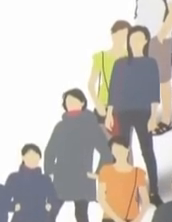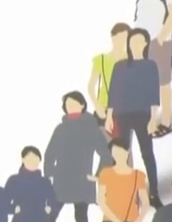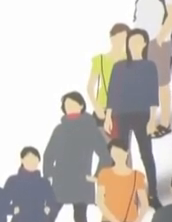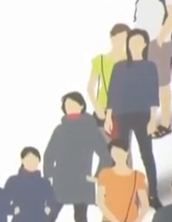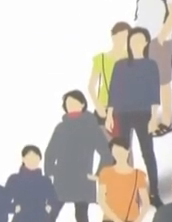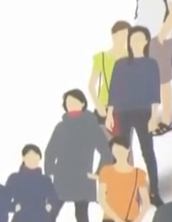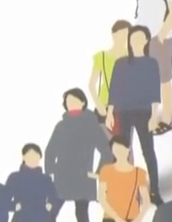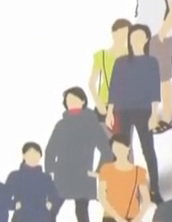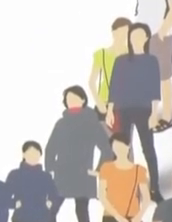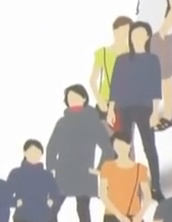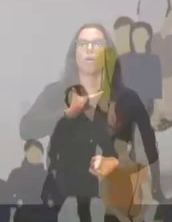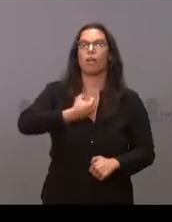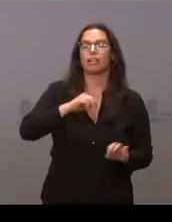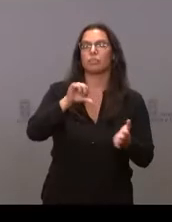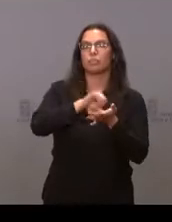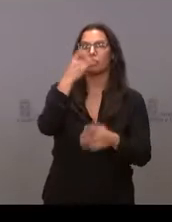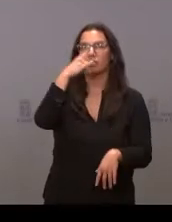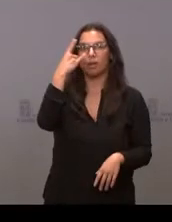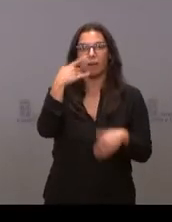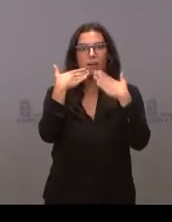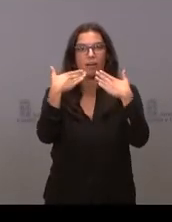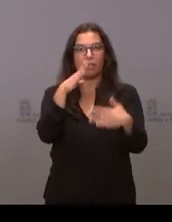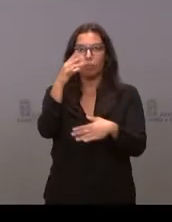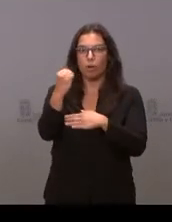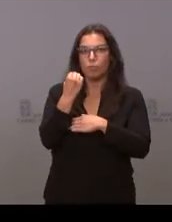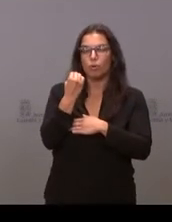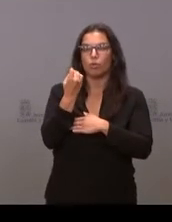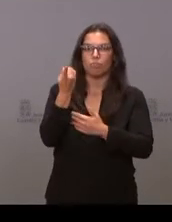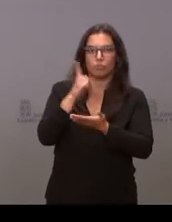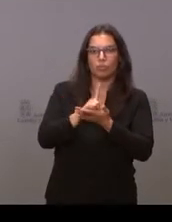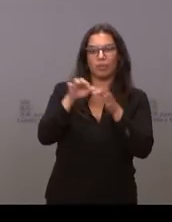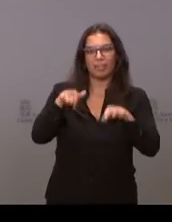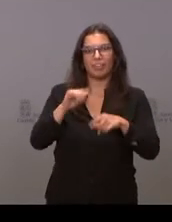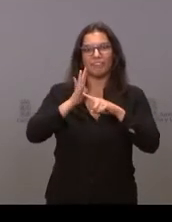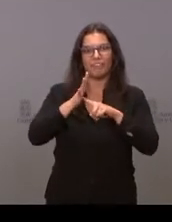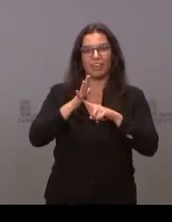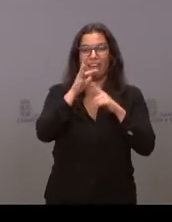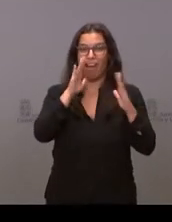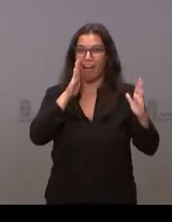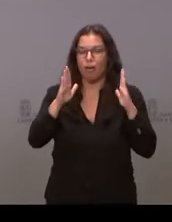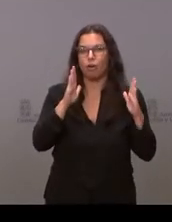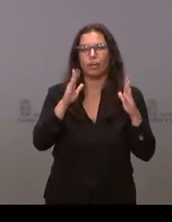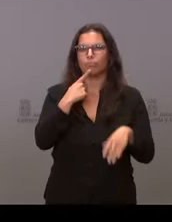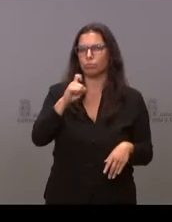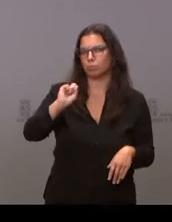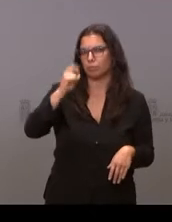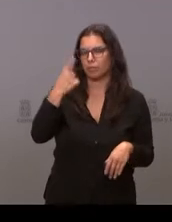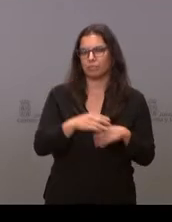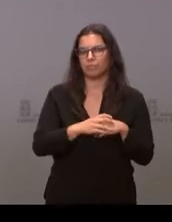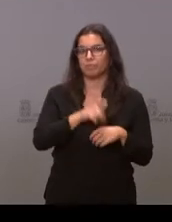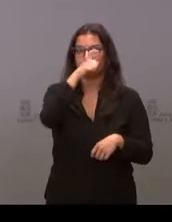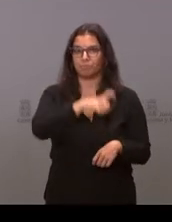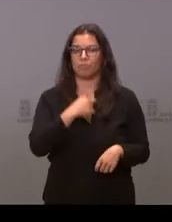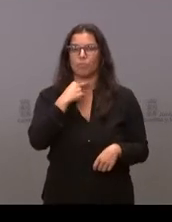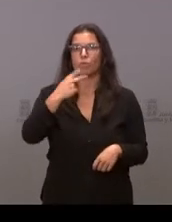Querido alcalde de Salamanca, gracias por tu apoyo una vez más a la feria en estos momentos de más dificultad, que lo